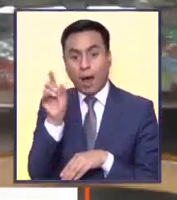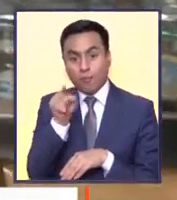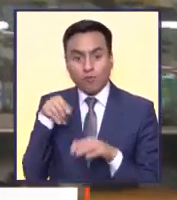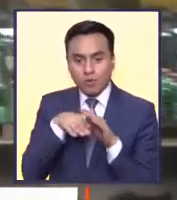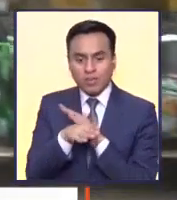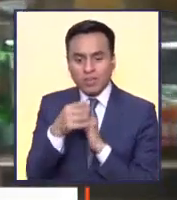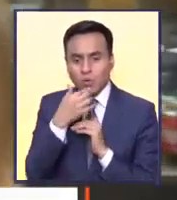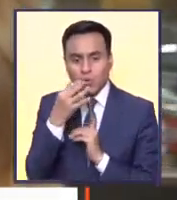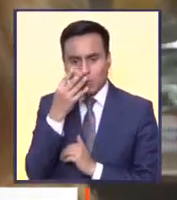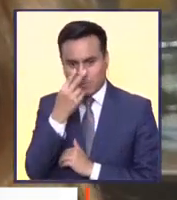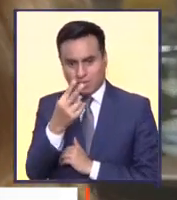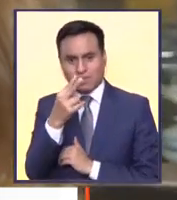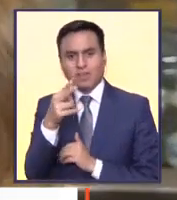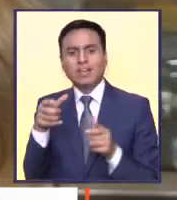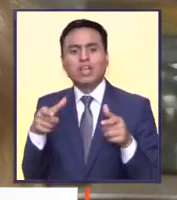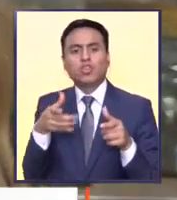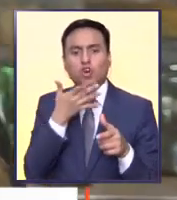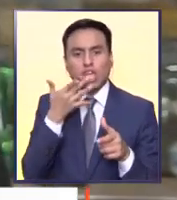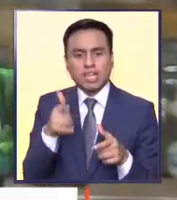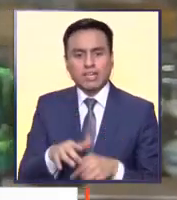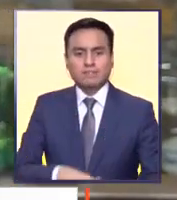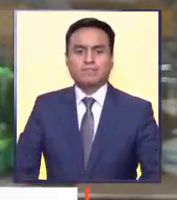torta.